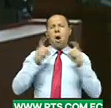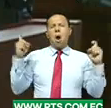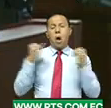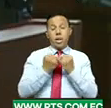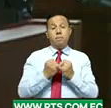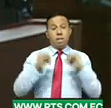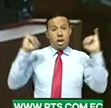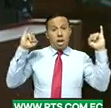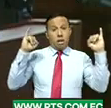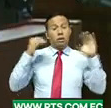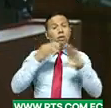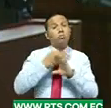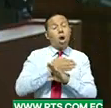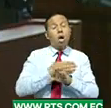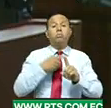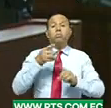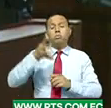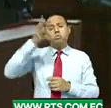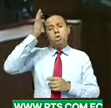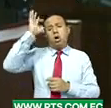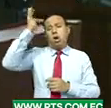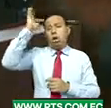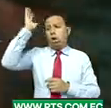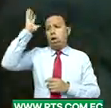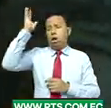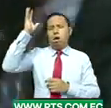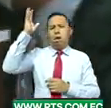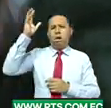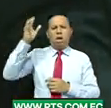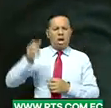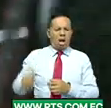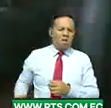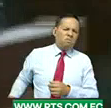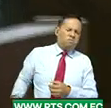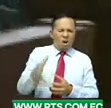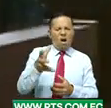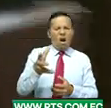ocurrió esto. Nosotros podamos tener la libertad.